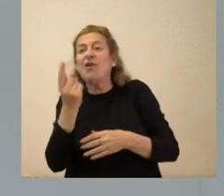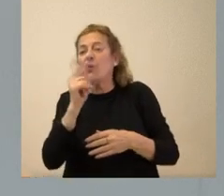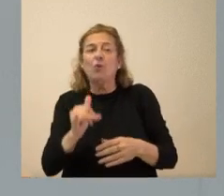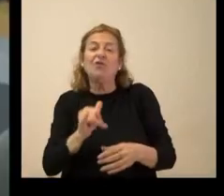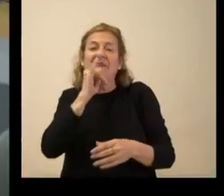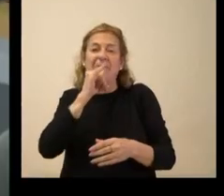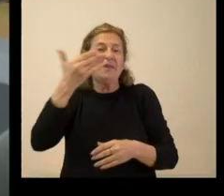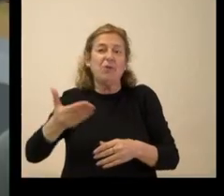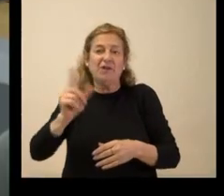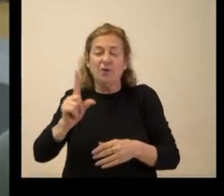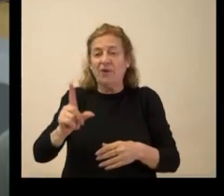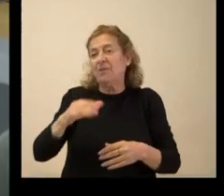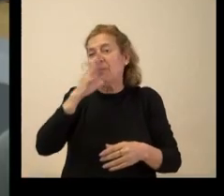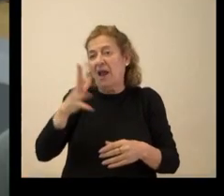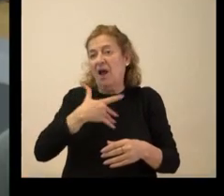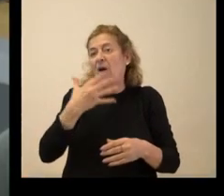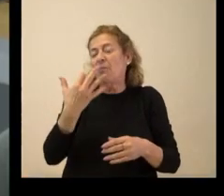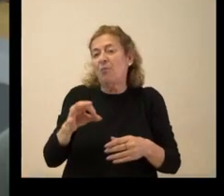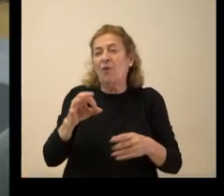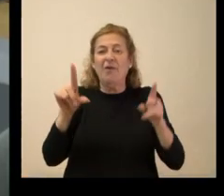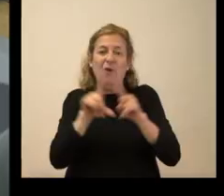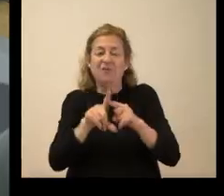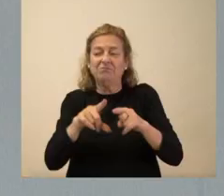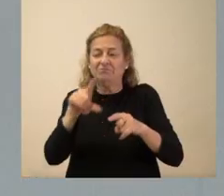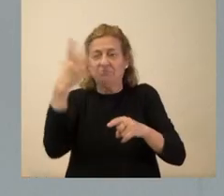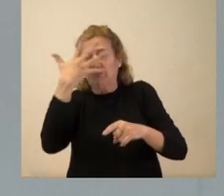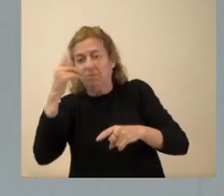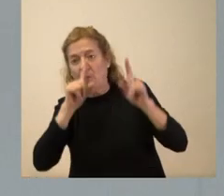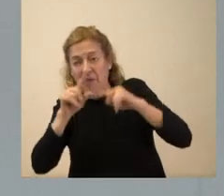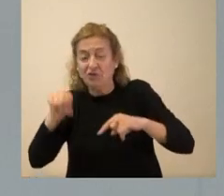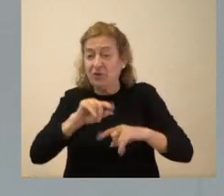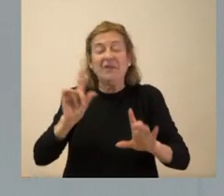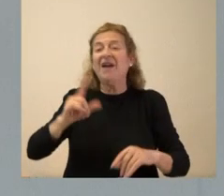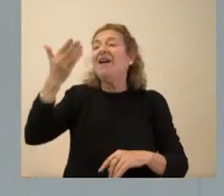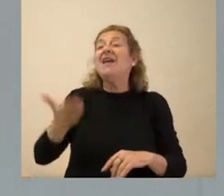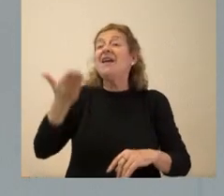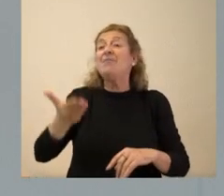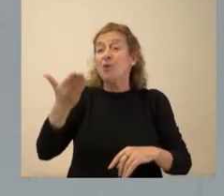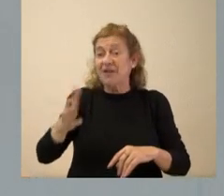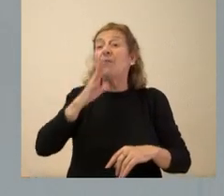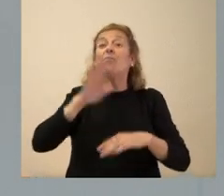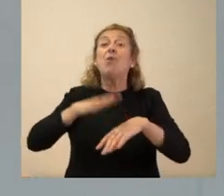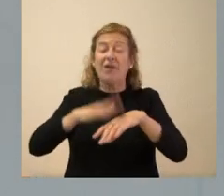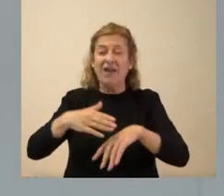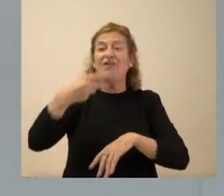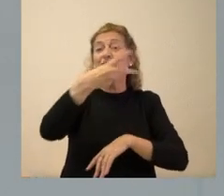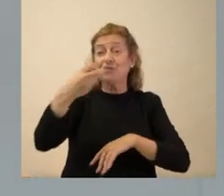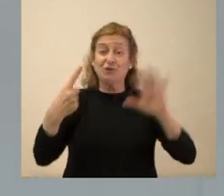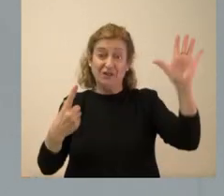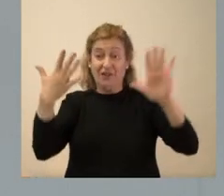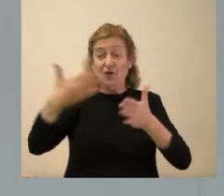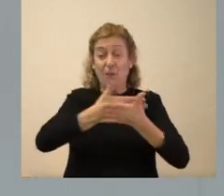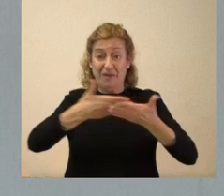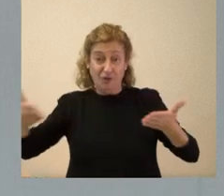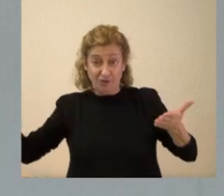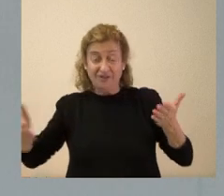importante como para que sea demasiado tenida en cuenta No lo sé Lo importante es porque son 265 millones hay alguna consejería